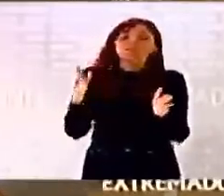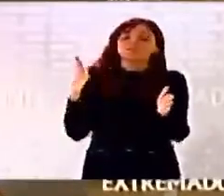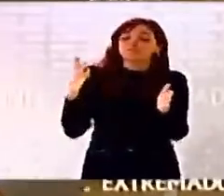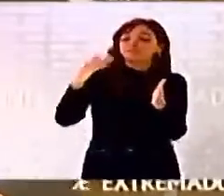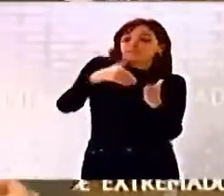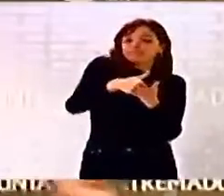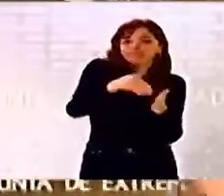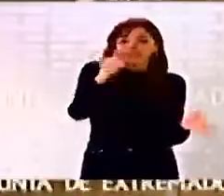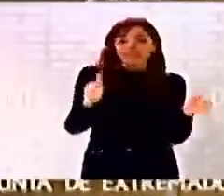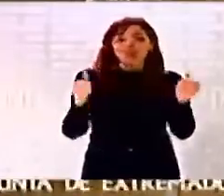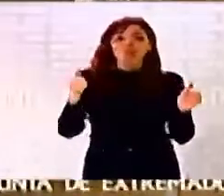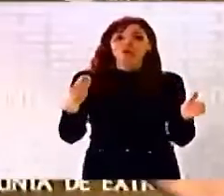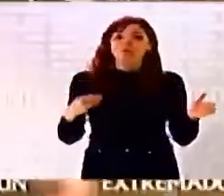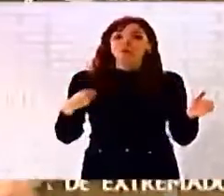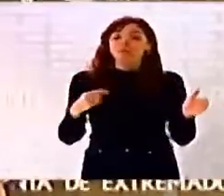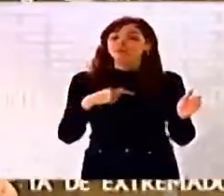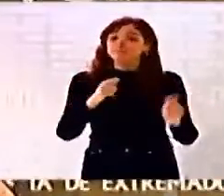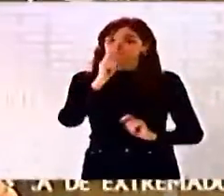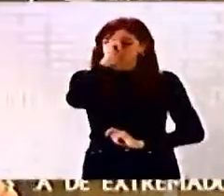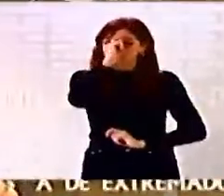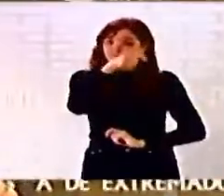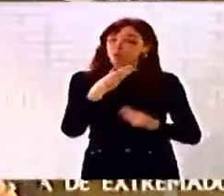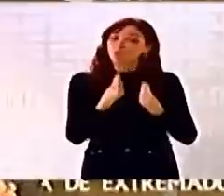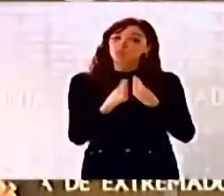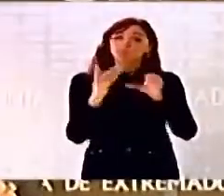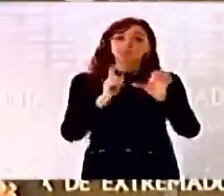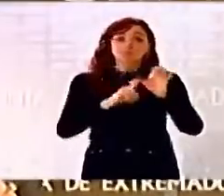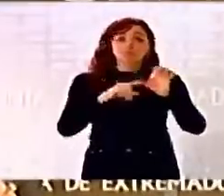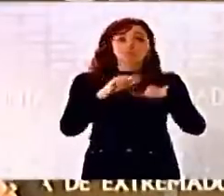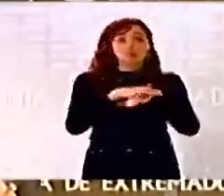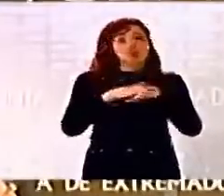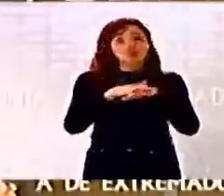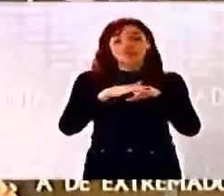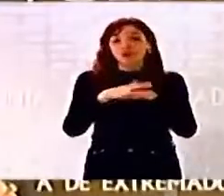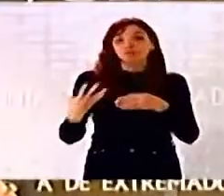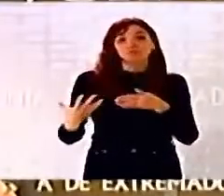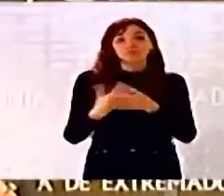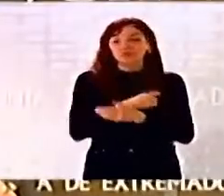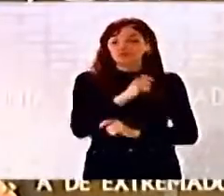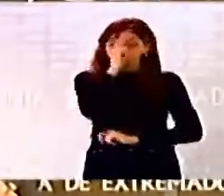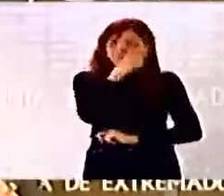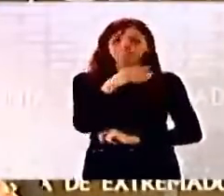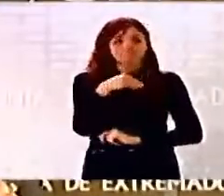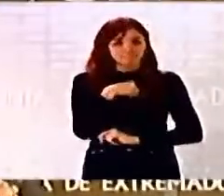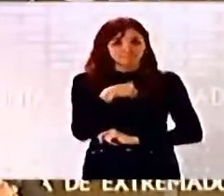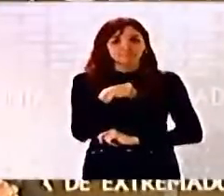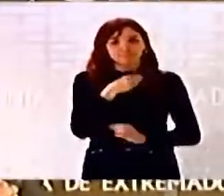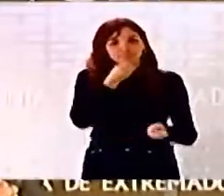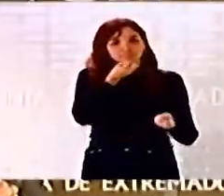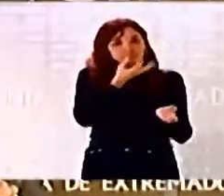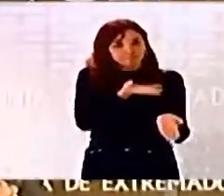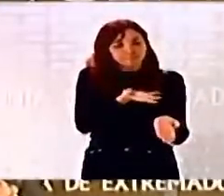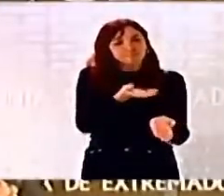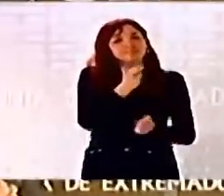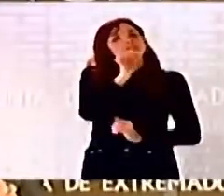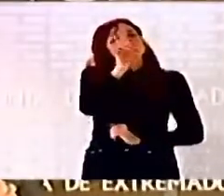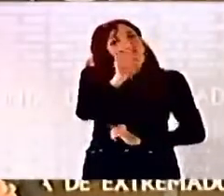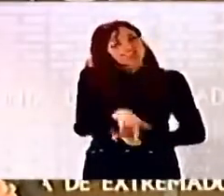este tiempo, trasladarles desde el Gobierno de la Junta de Extremadura todo nuestro pesar, todo